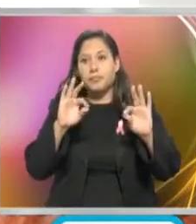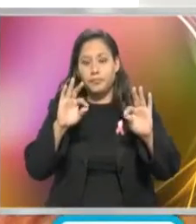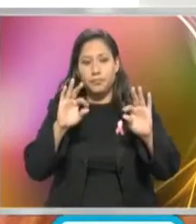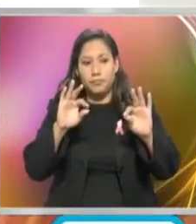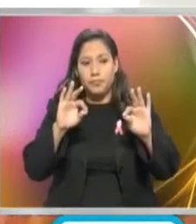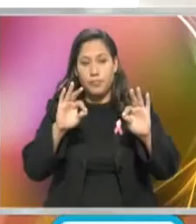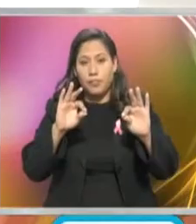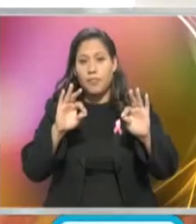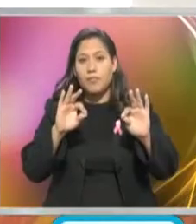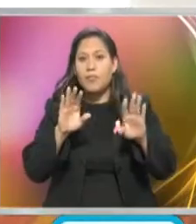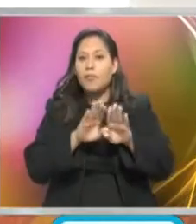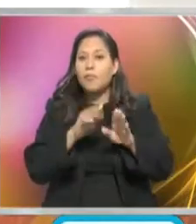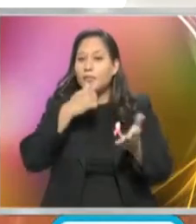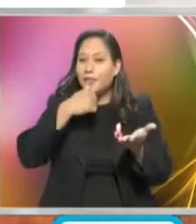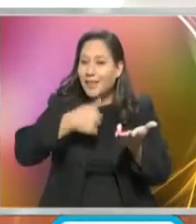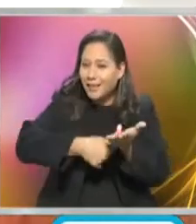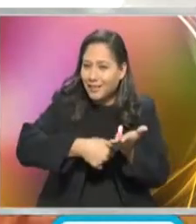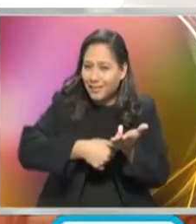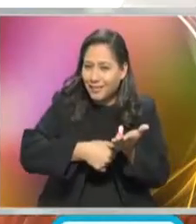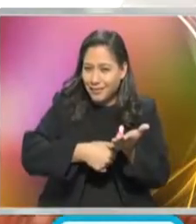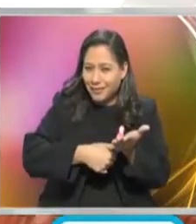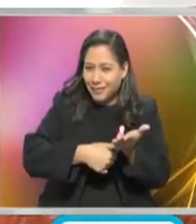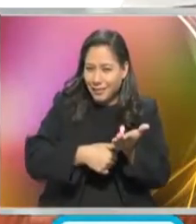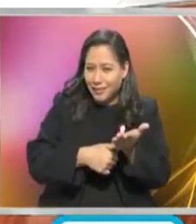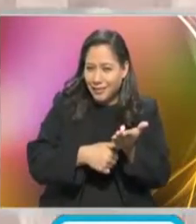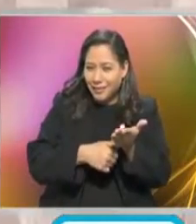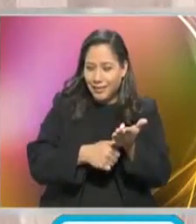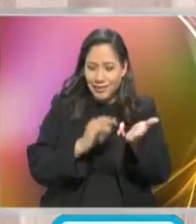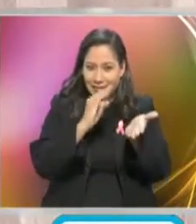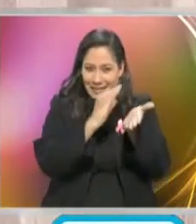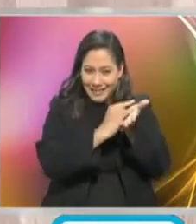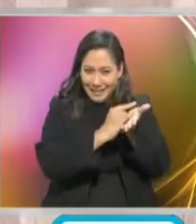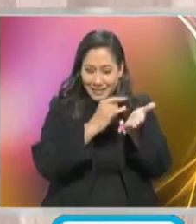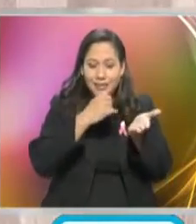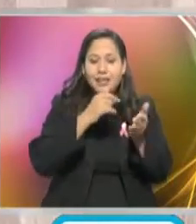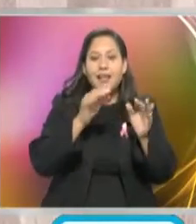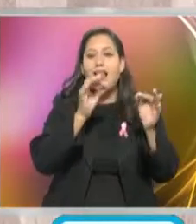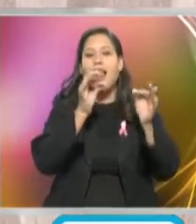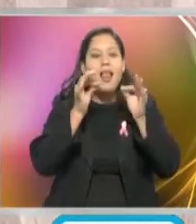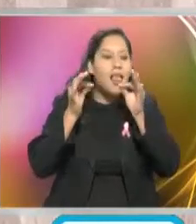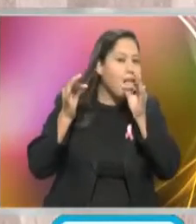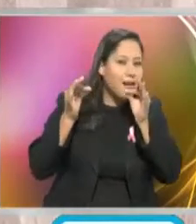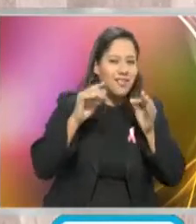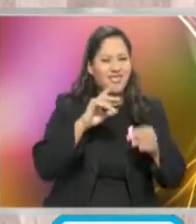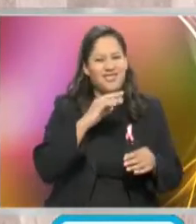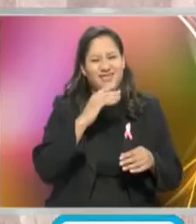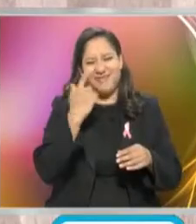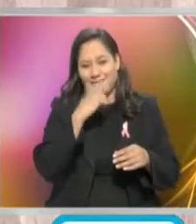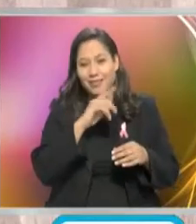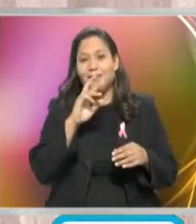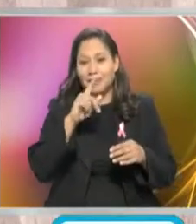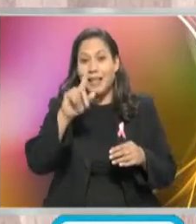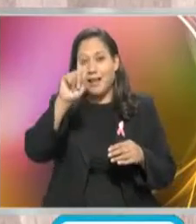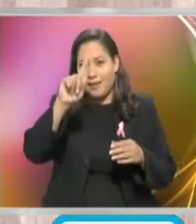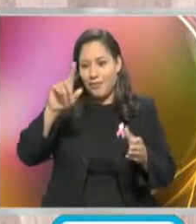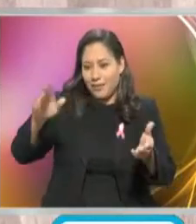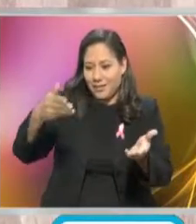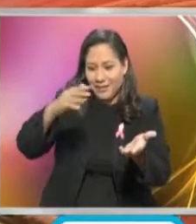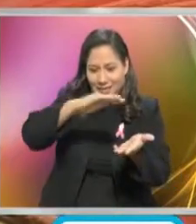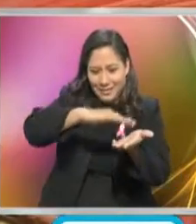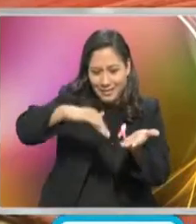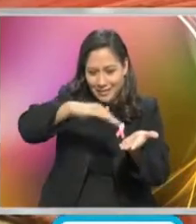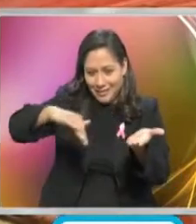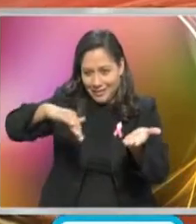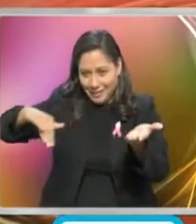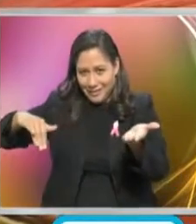ahí? Ah, como los sobres. Como sobre, exactamente. Con los timbres. Sí, si quieren hacerle con la lengua, pero va a estar un poco cochino eso, entonces pónganle agua, ¿no?